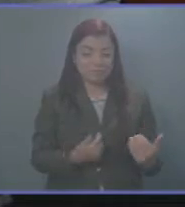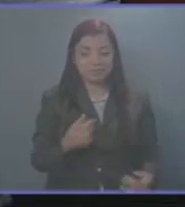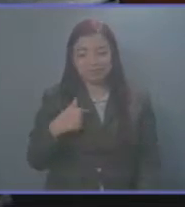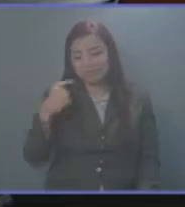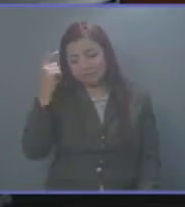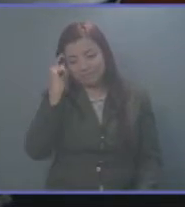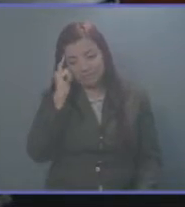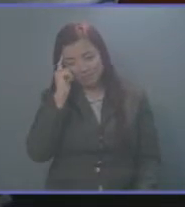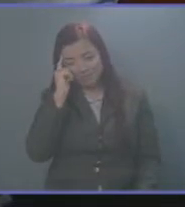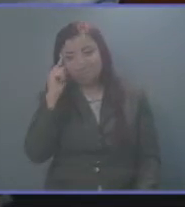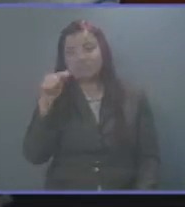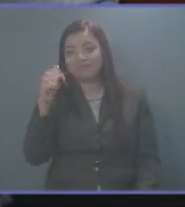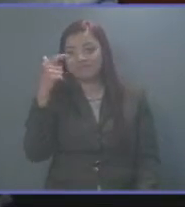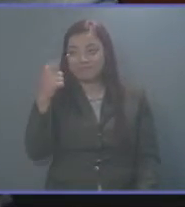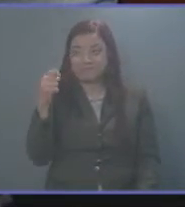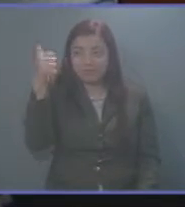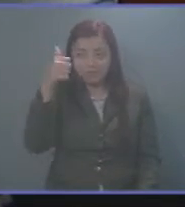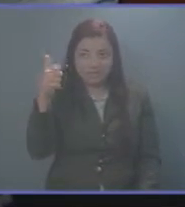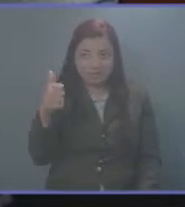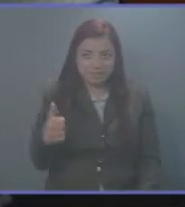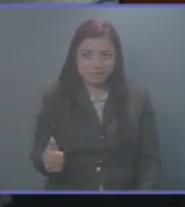juegos se realizaron en agosto,